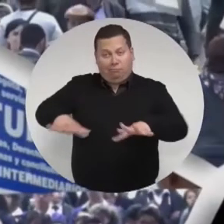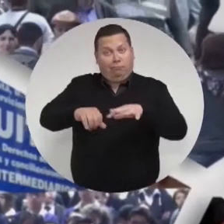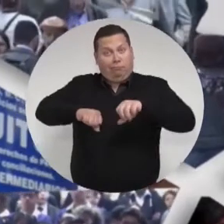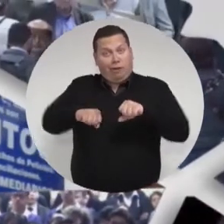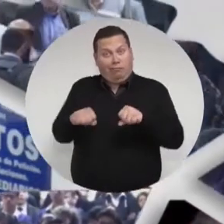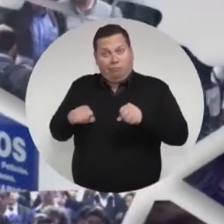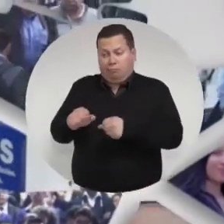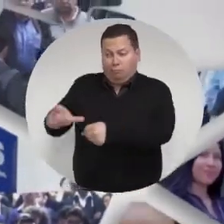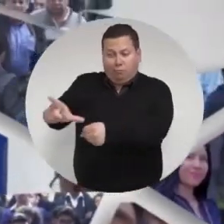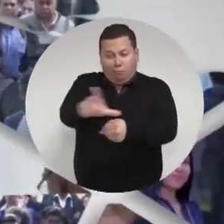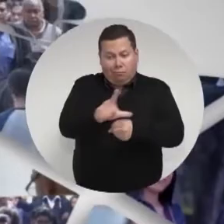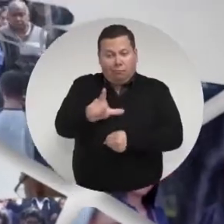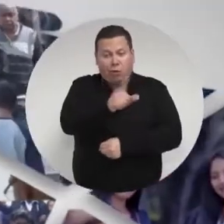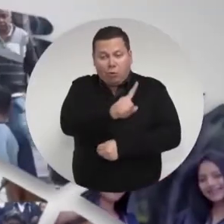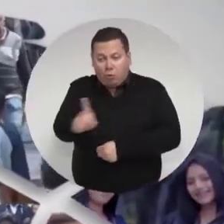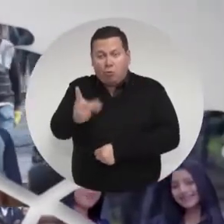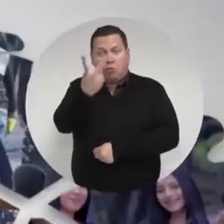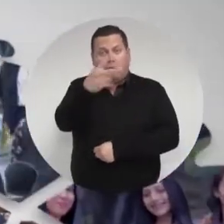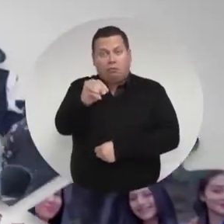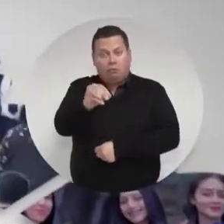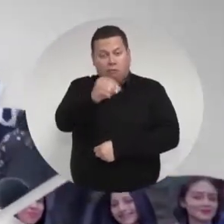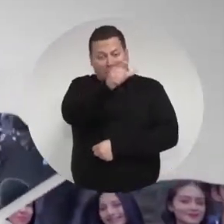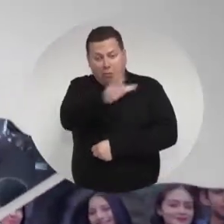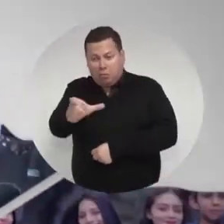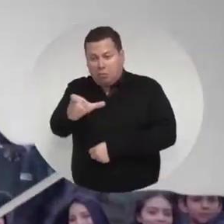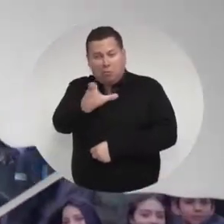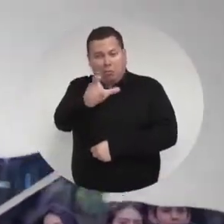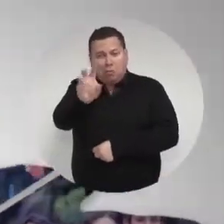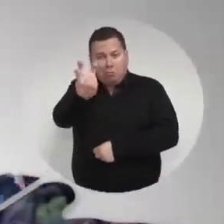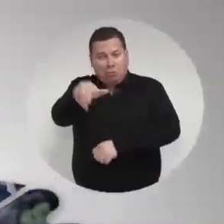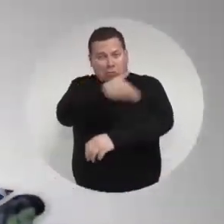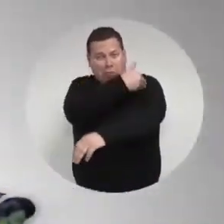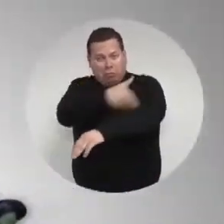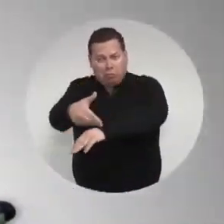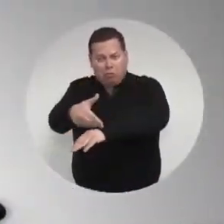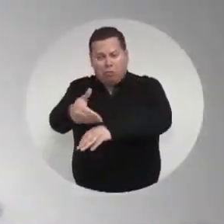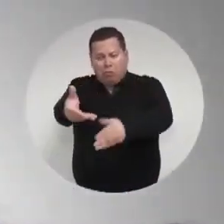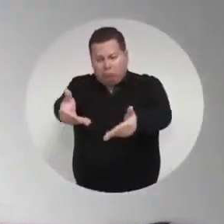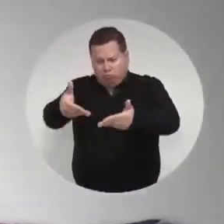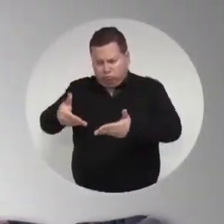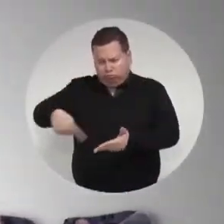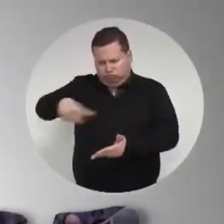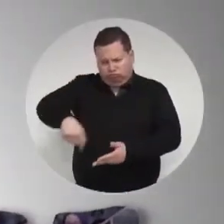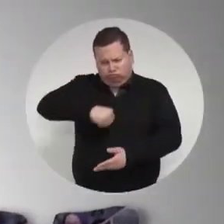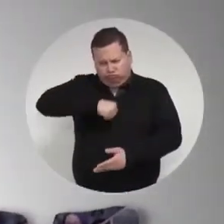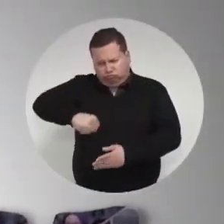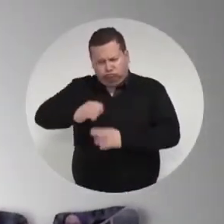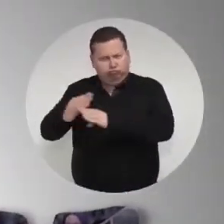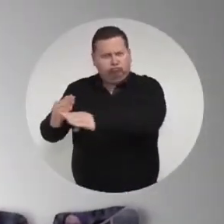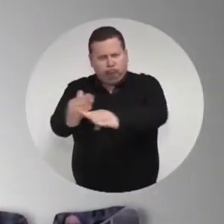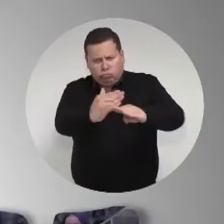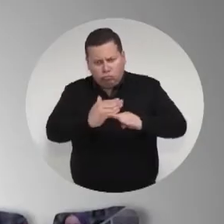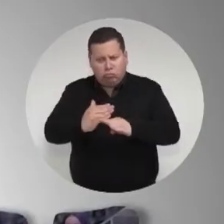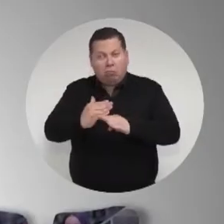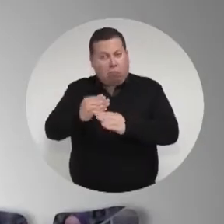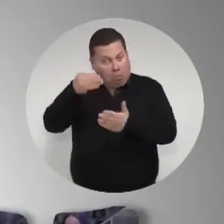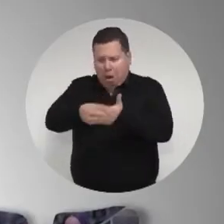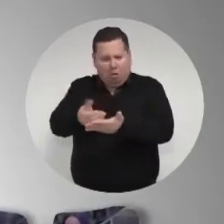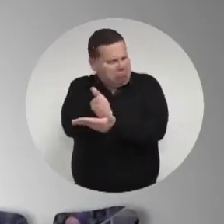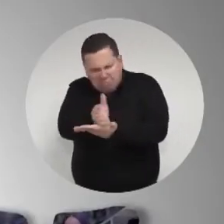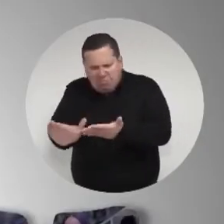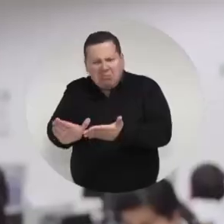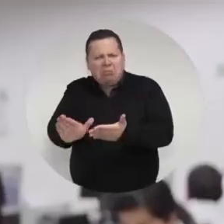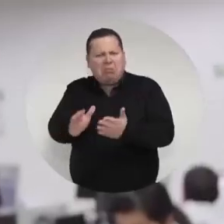En Bogotá hay 8 millones de habitantes en 20 localidades y en todas ellas la Personería de Bogotá protege los derechos